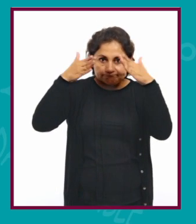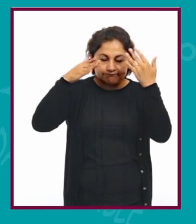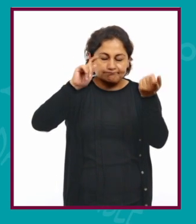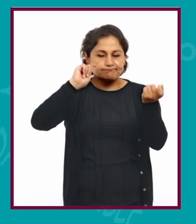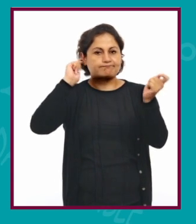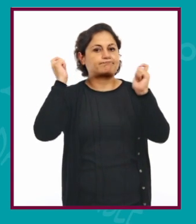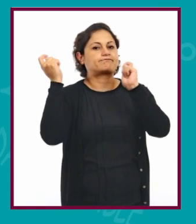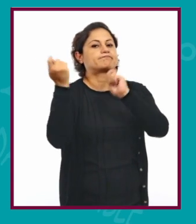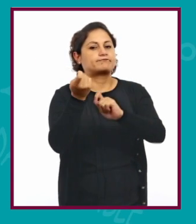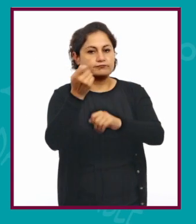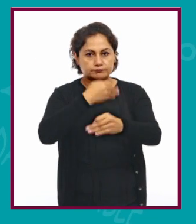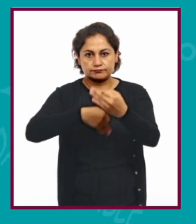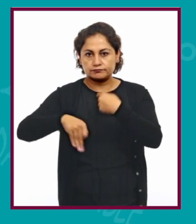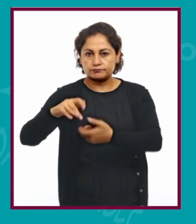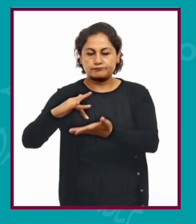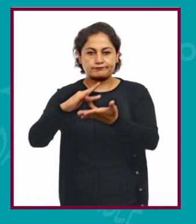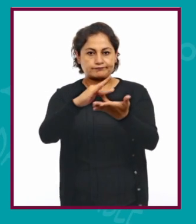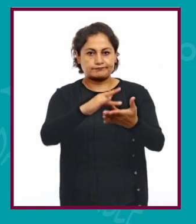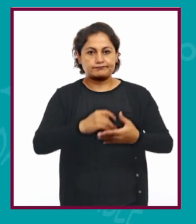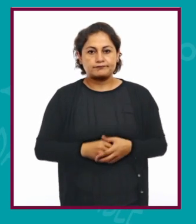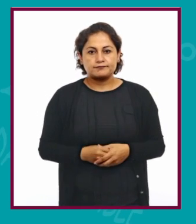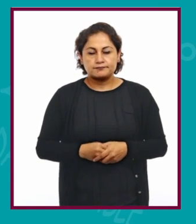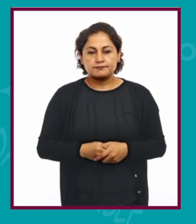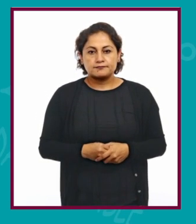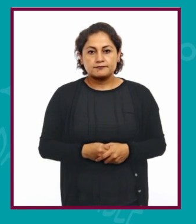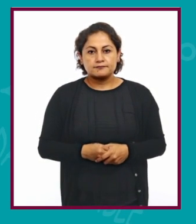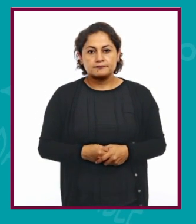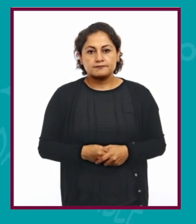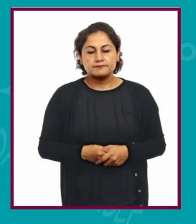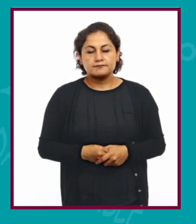apoyo y conciencia de todo el mundo.